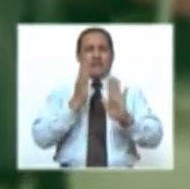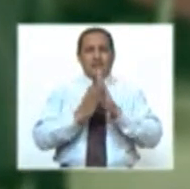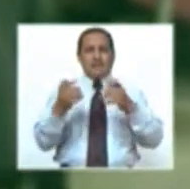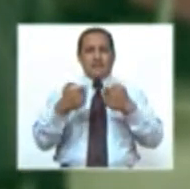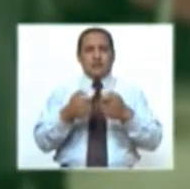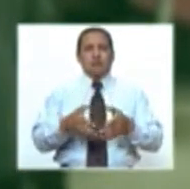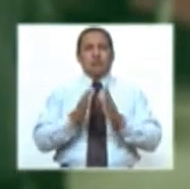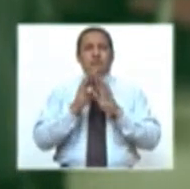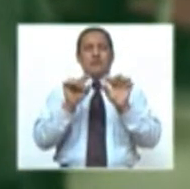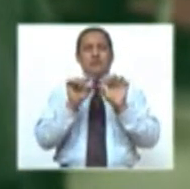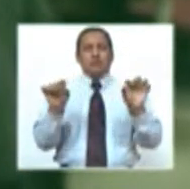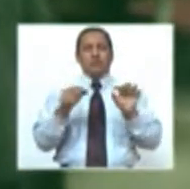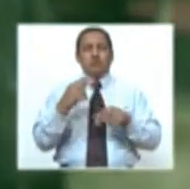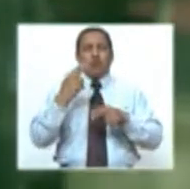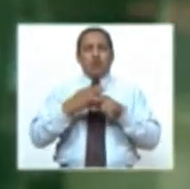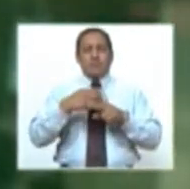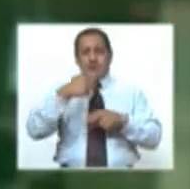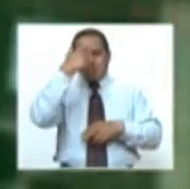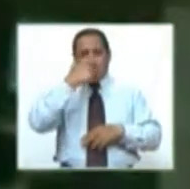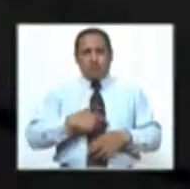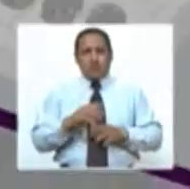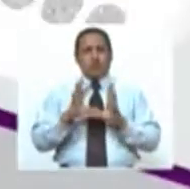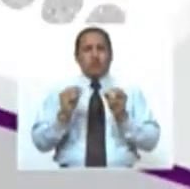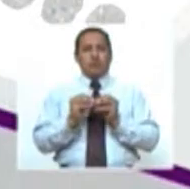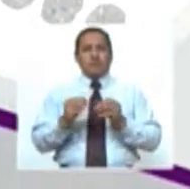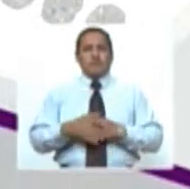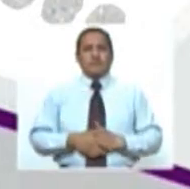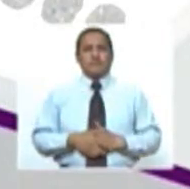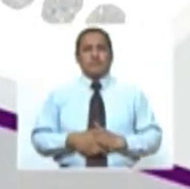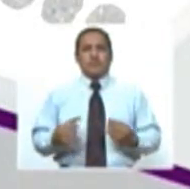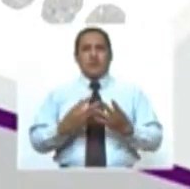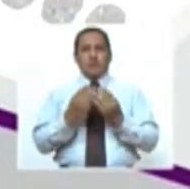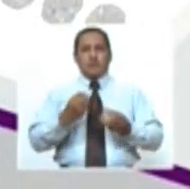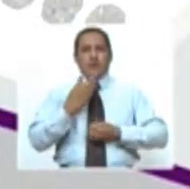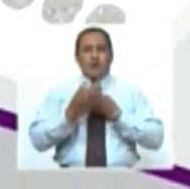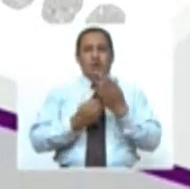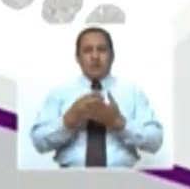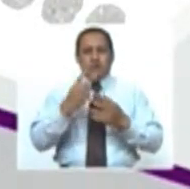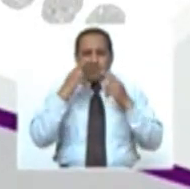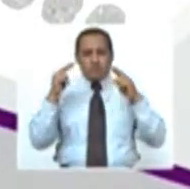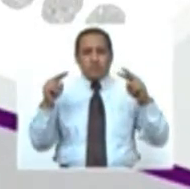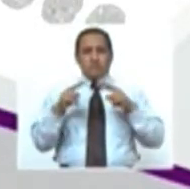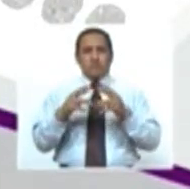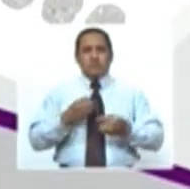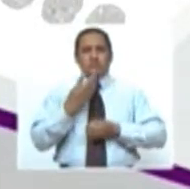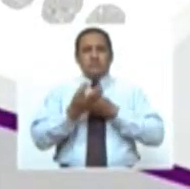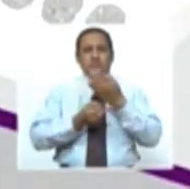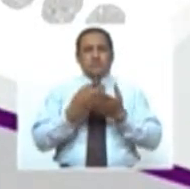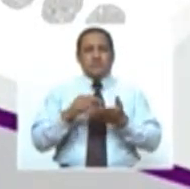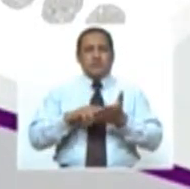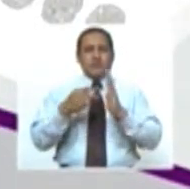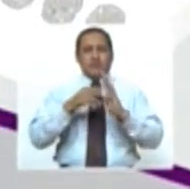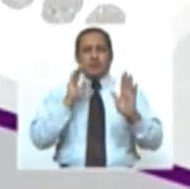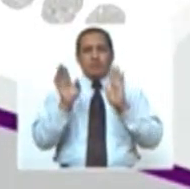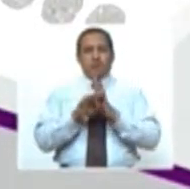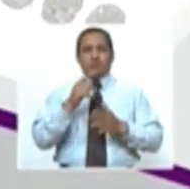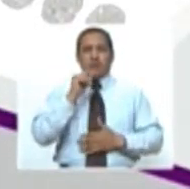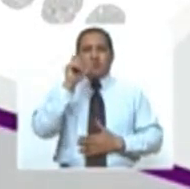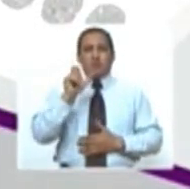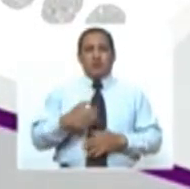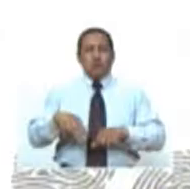Internet nos solicitan nuestros datos personales. Los datos personales están constituidos por la información que refiera a